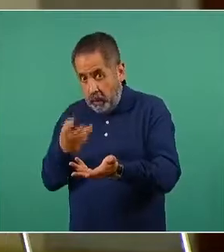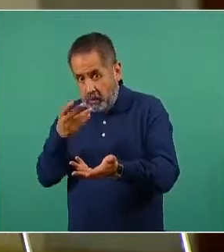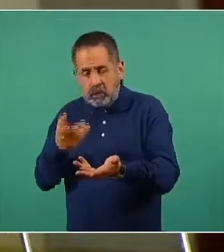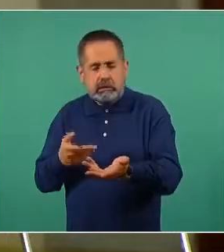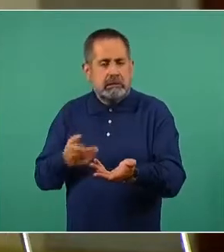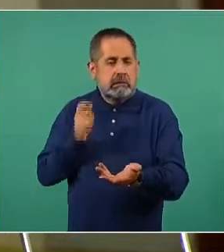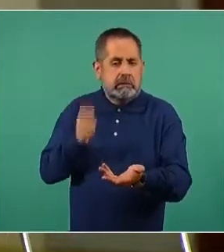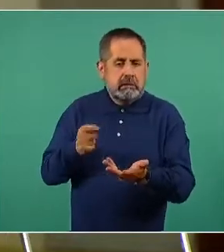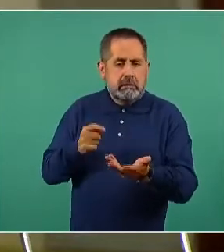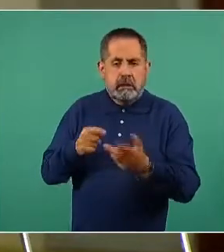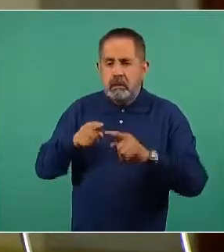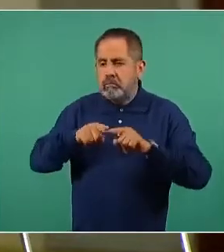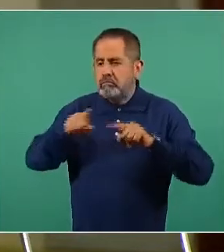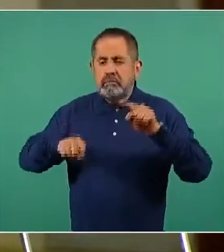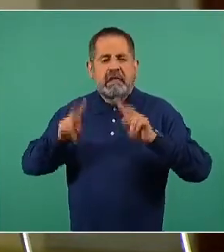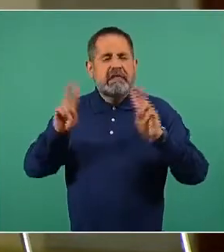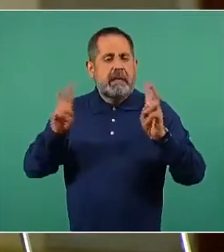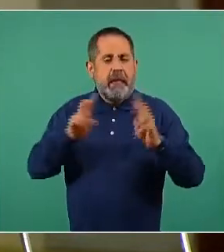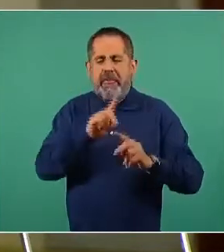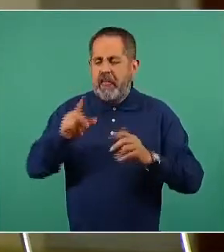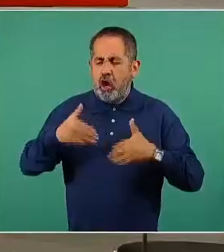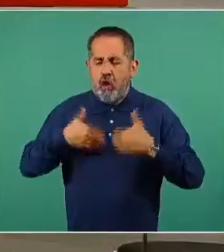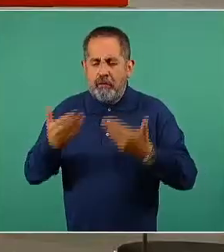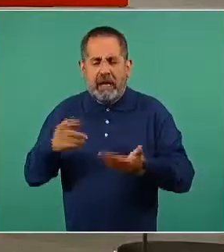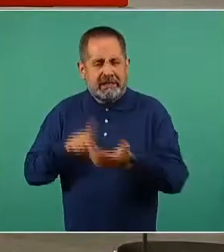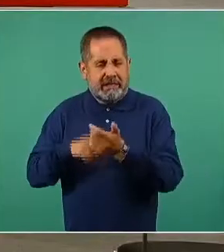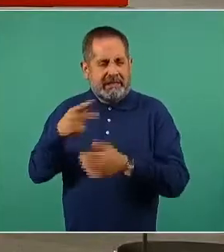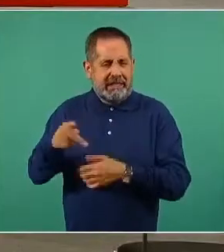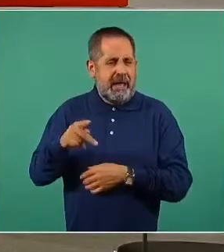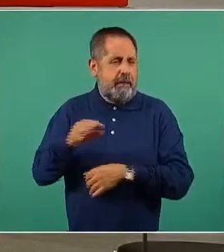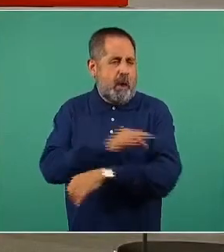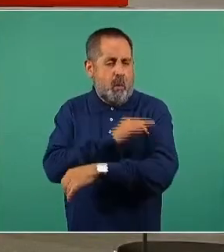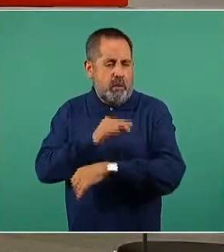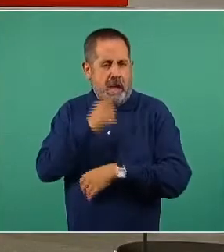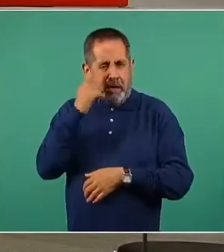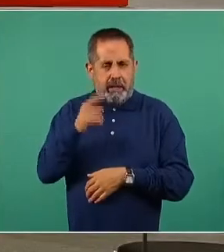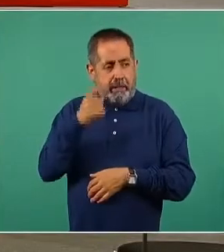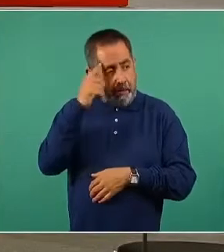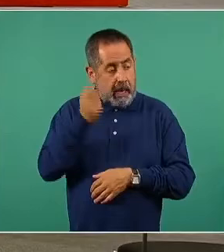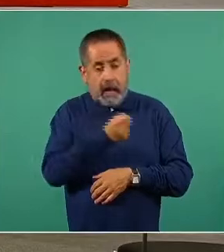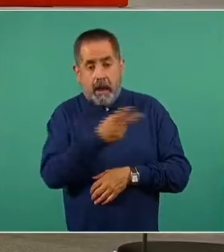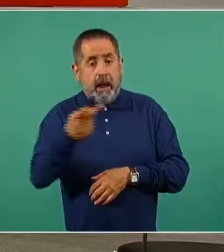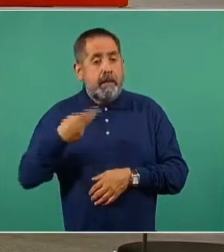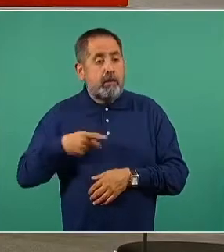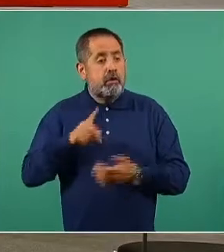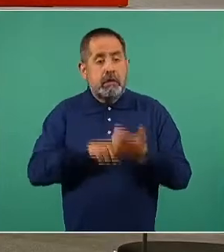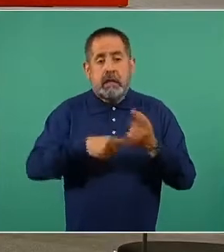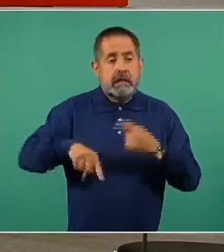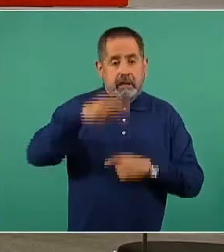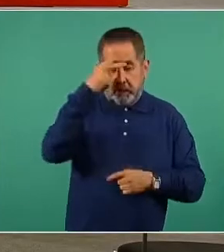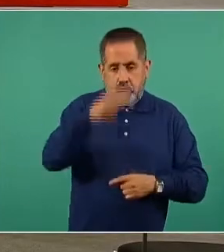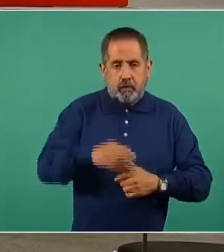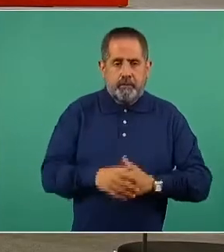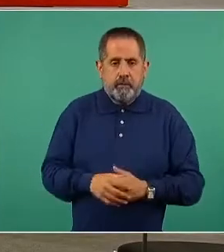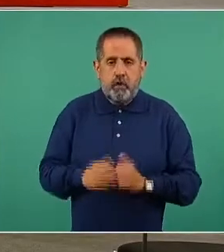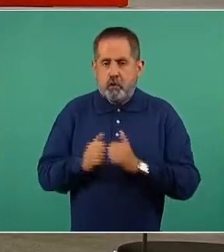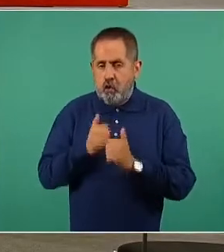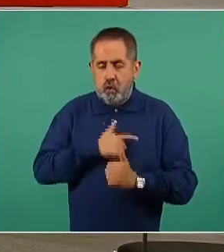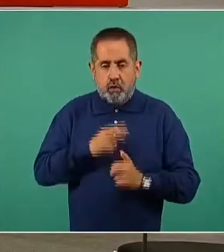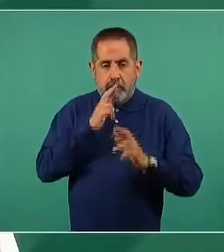conocimiento, el intervalo de confianza de esa vacuna hoy para los participantes en específico de México. Con mucho